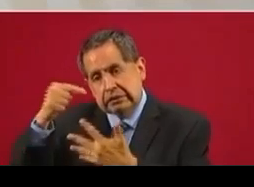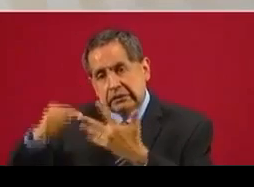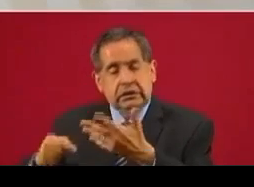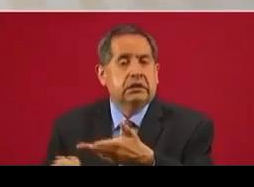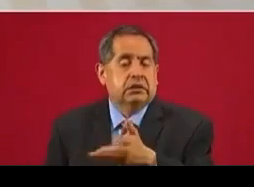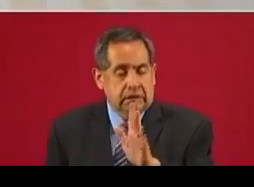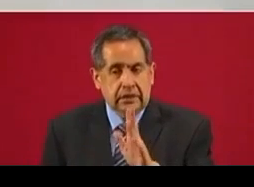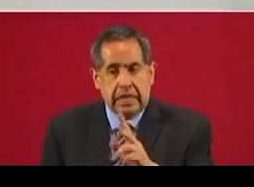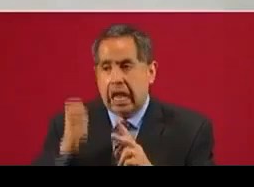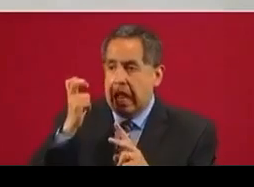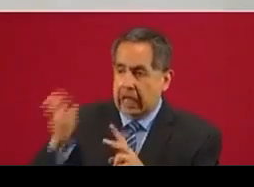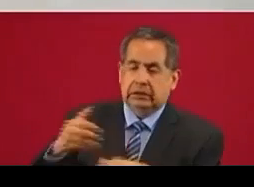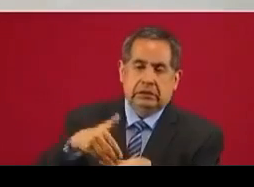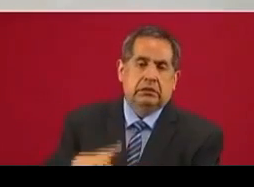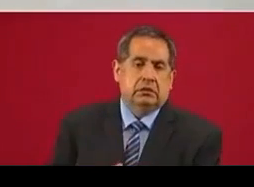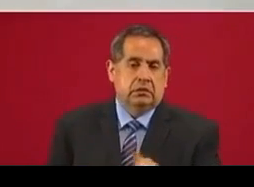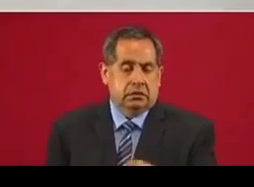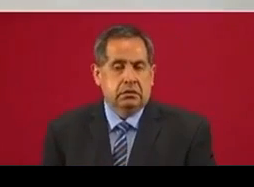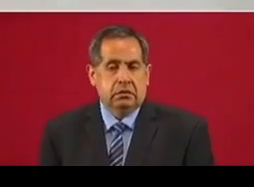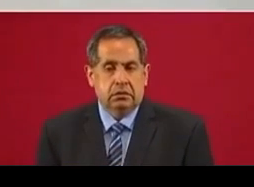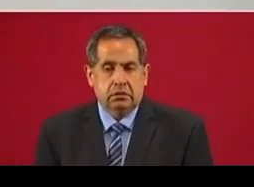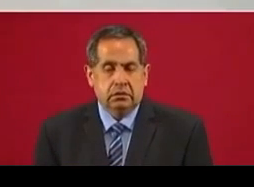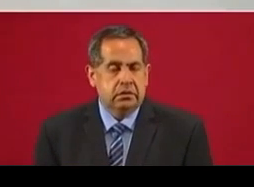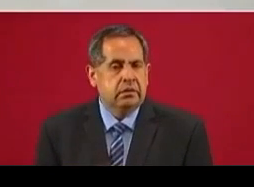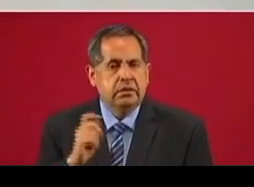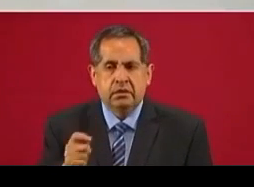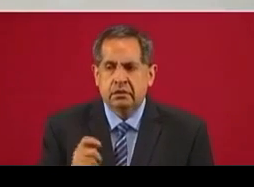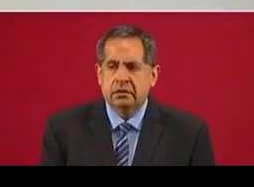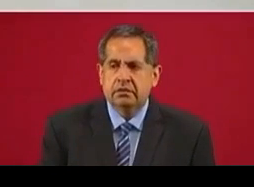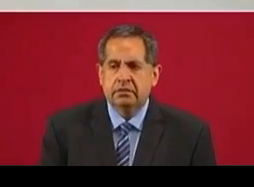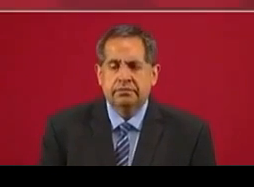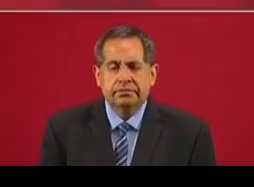tienen los